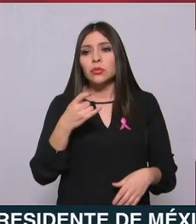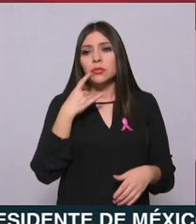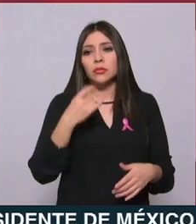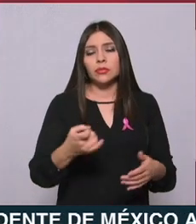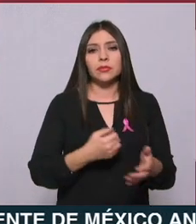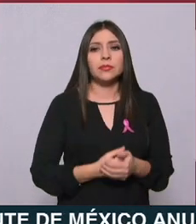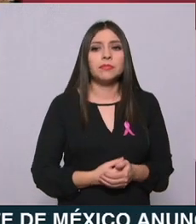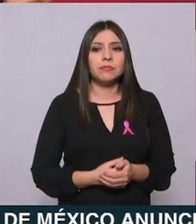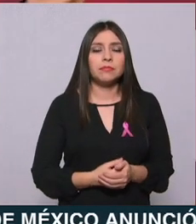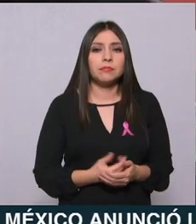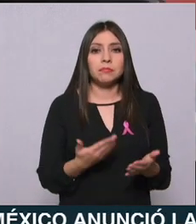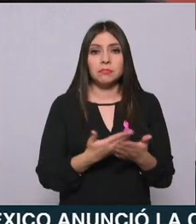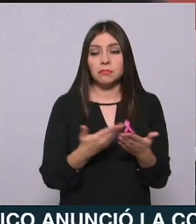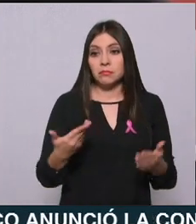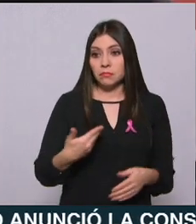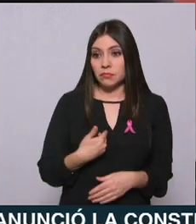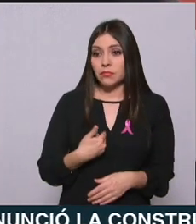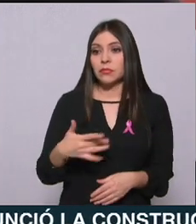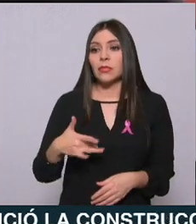mí es un orgullo que esté